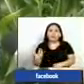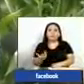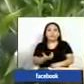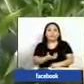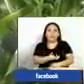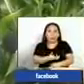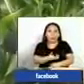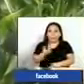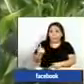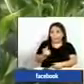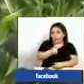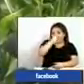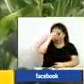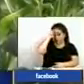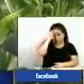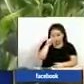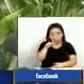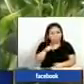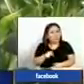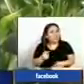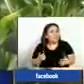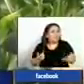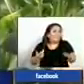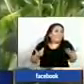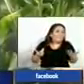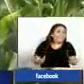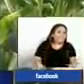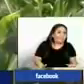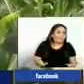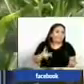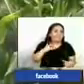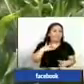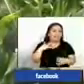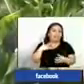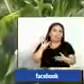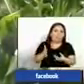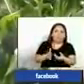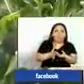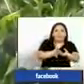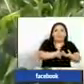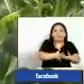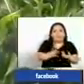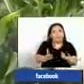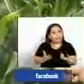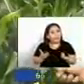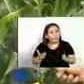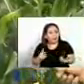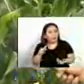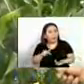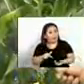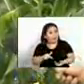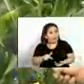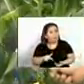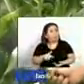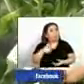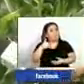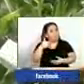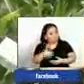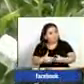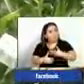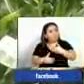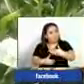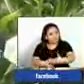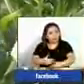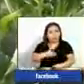los agricultores, nos vemos como un poco restringidos. Entonces, esto se va a poner más difícil, ya